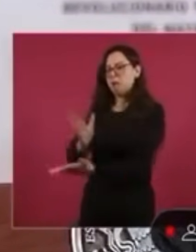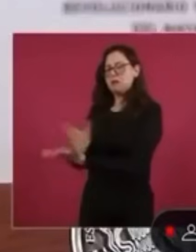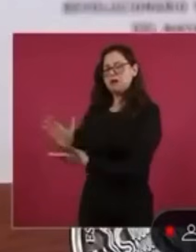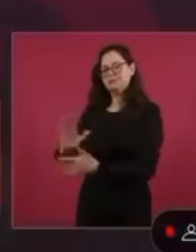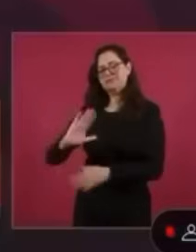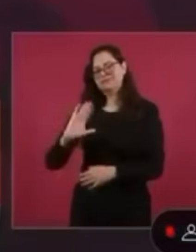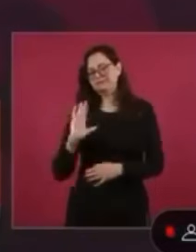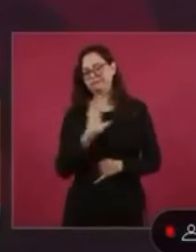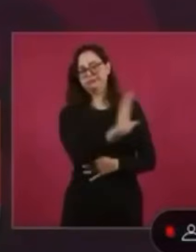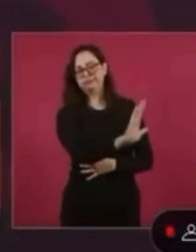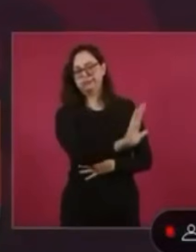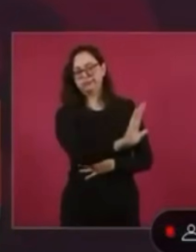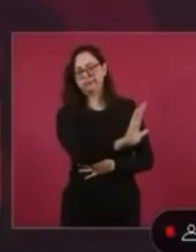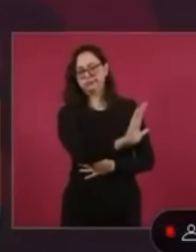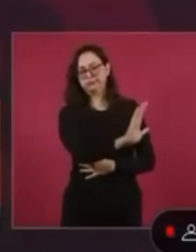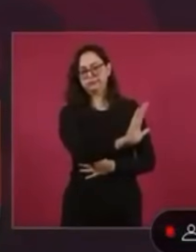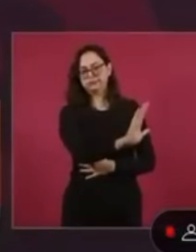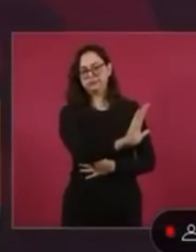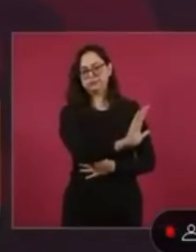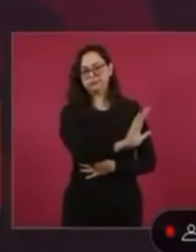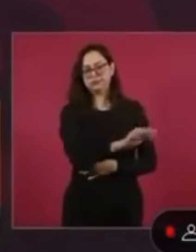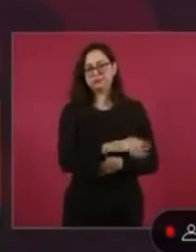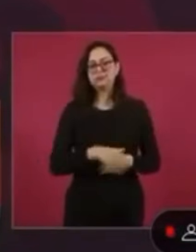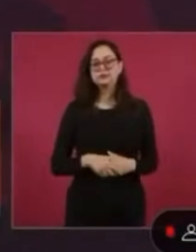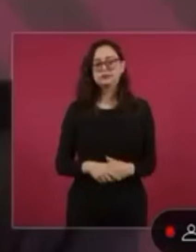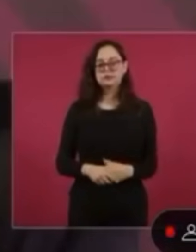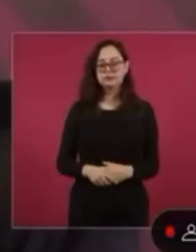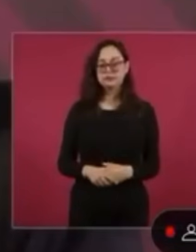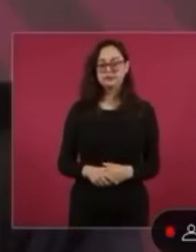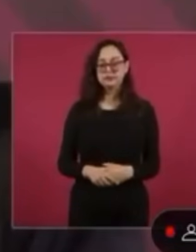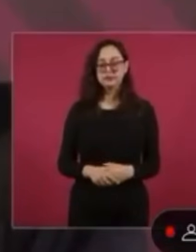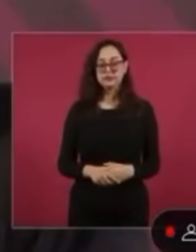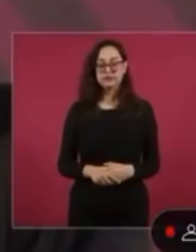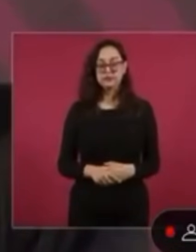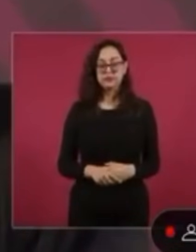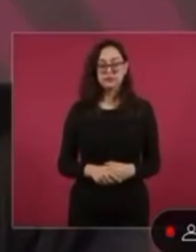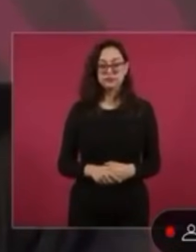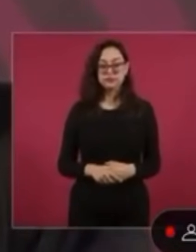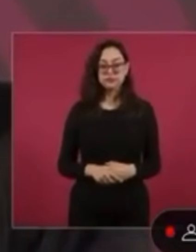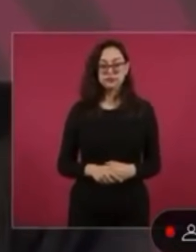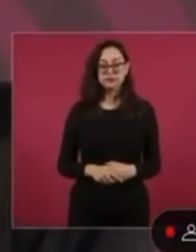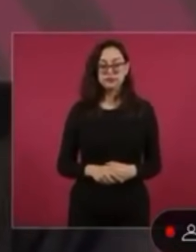Lo que pasó lamentablemente, ¿no?,